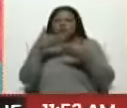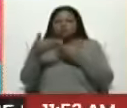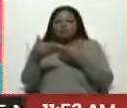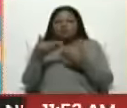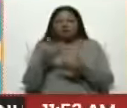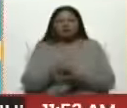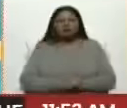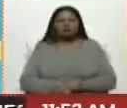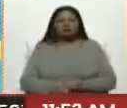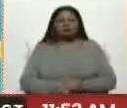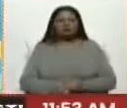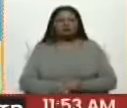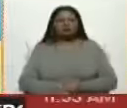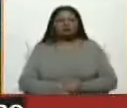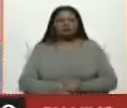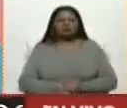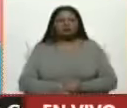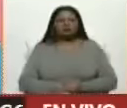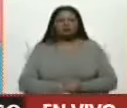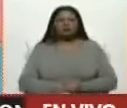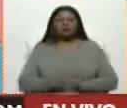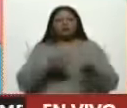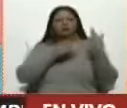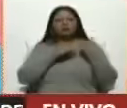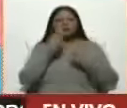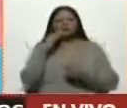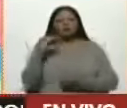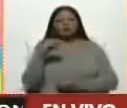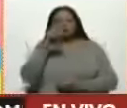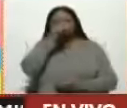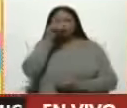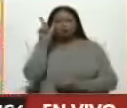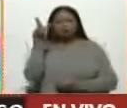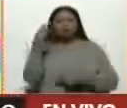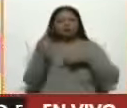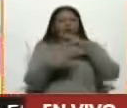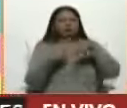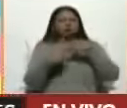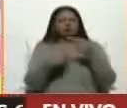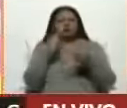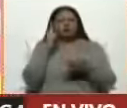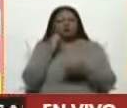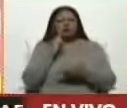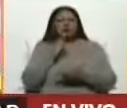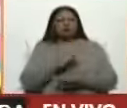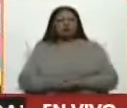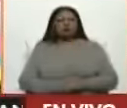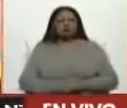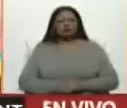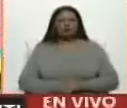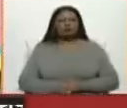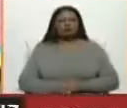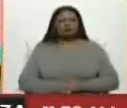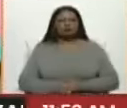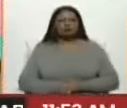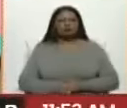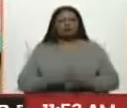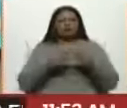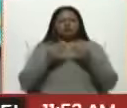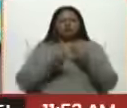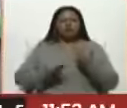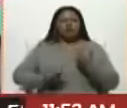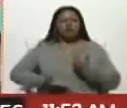hablar. Una tarea de la JPSUV, de la Revolución Bolivariana, de altísima